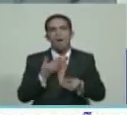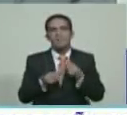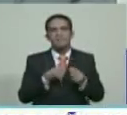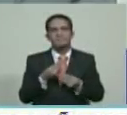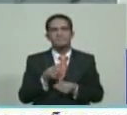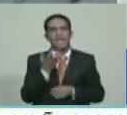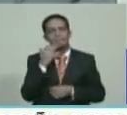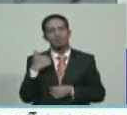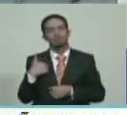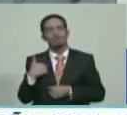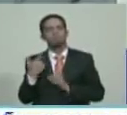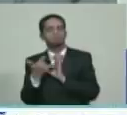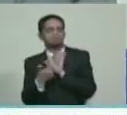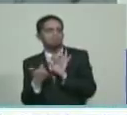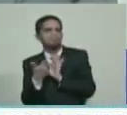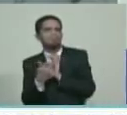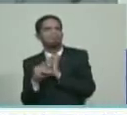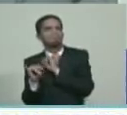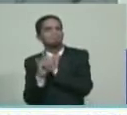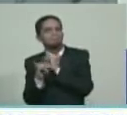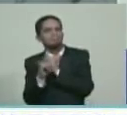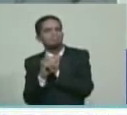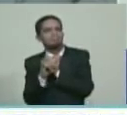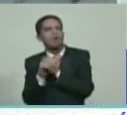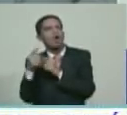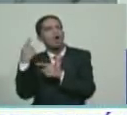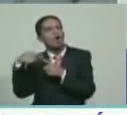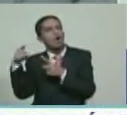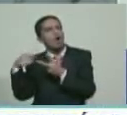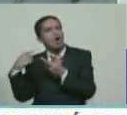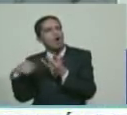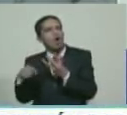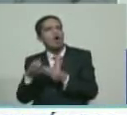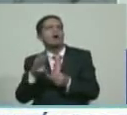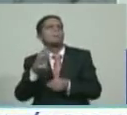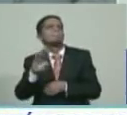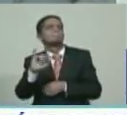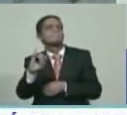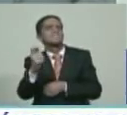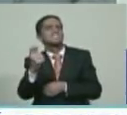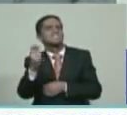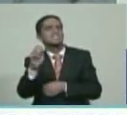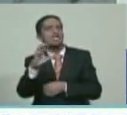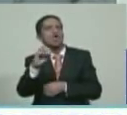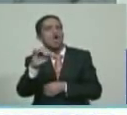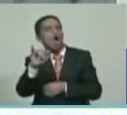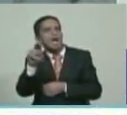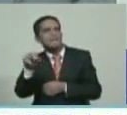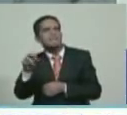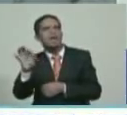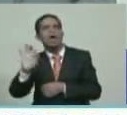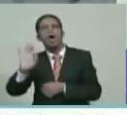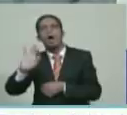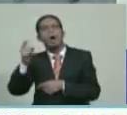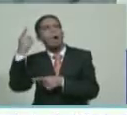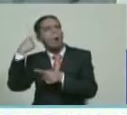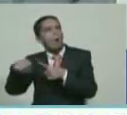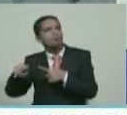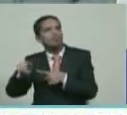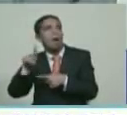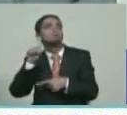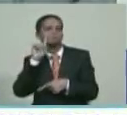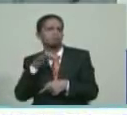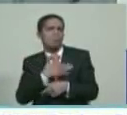bitcoin petter yum nem o cualquier otro escrito moneda usted perfectamente puede entrar a nuestra página